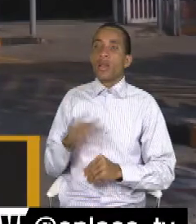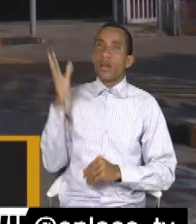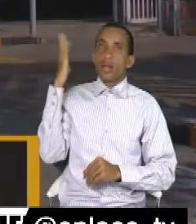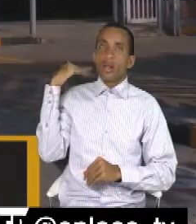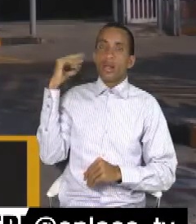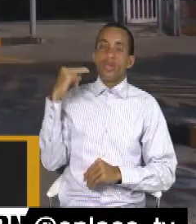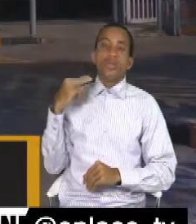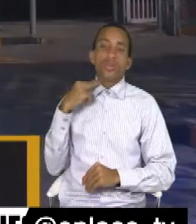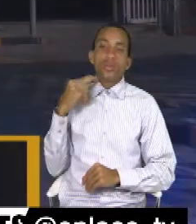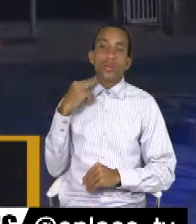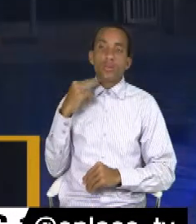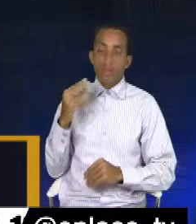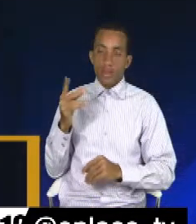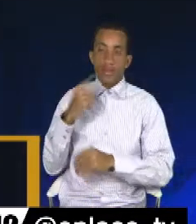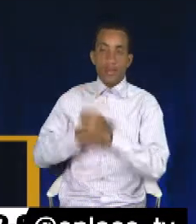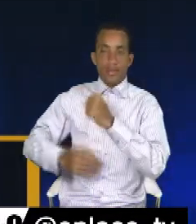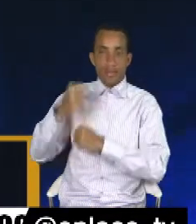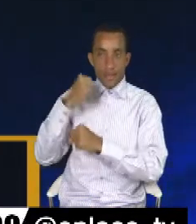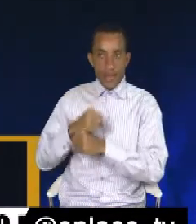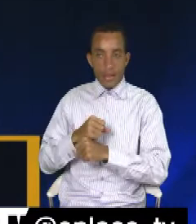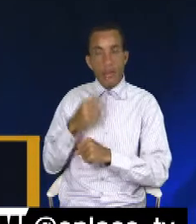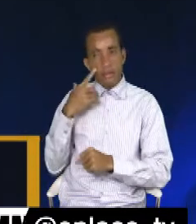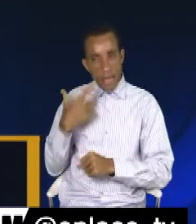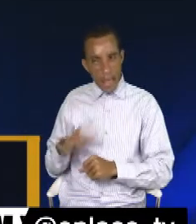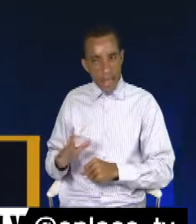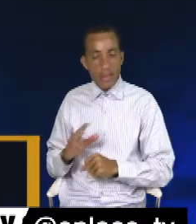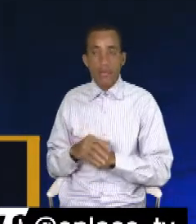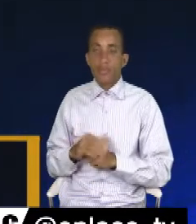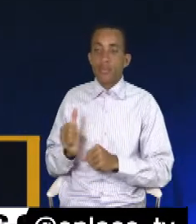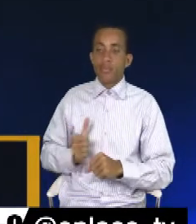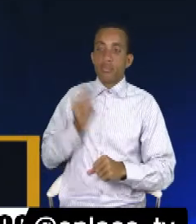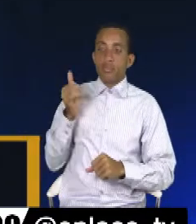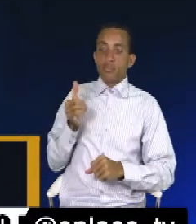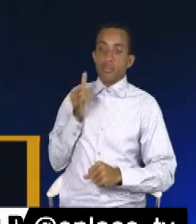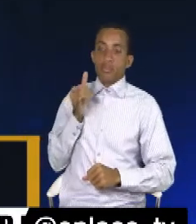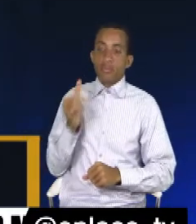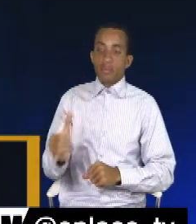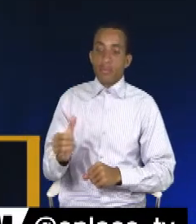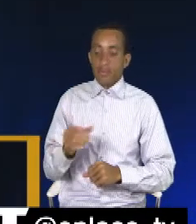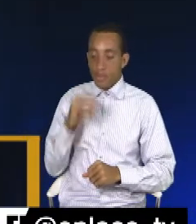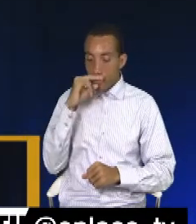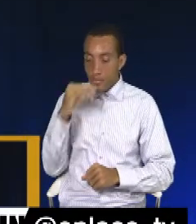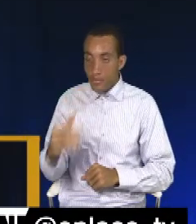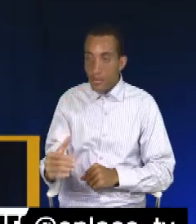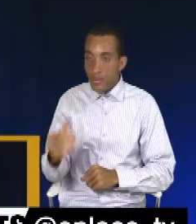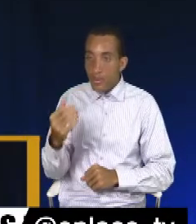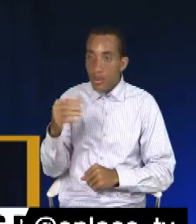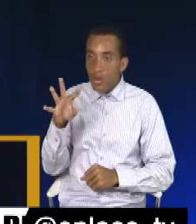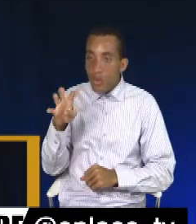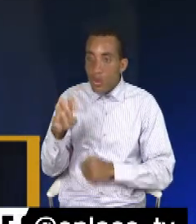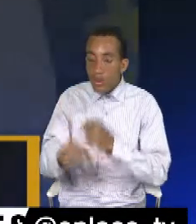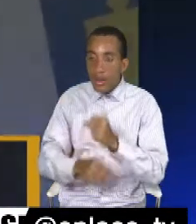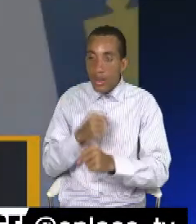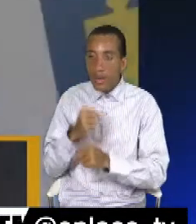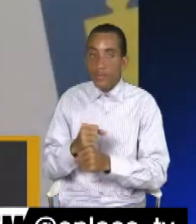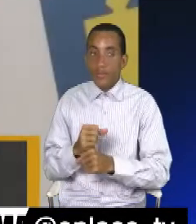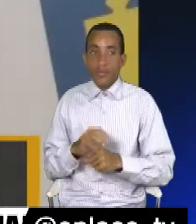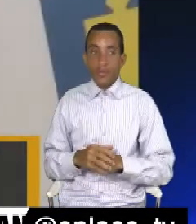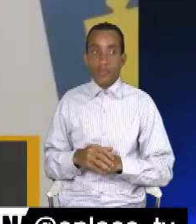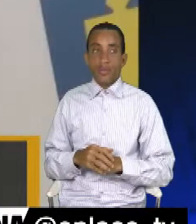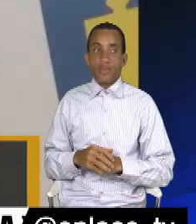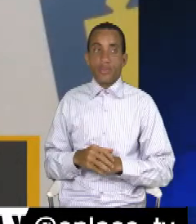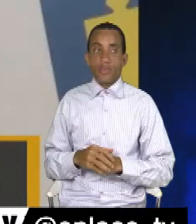pasado, cuando al parecer habría cometido el delito de acto sexual abusivo con un menor de 9 años de edad. El victimario, según